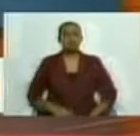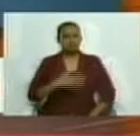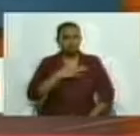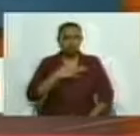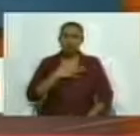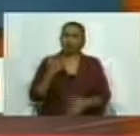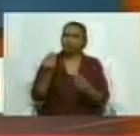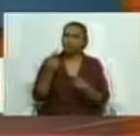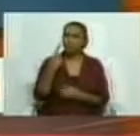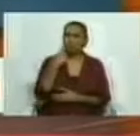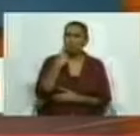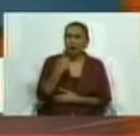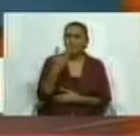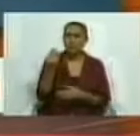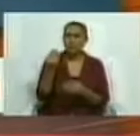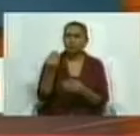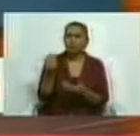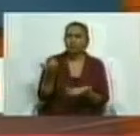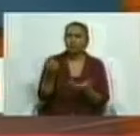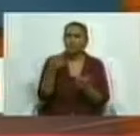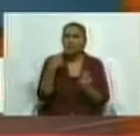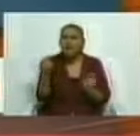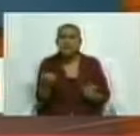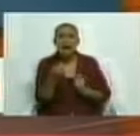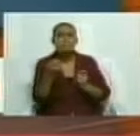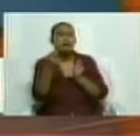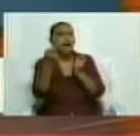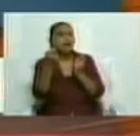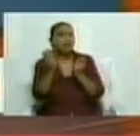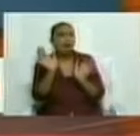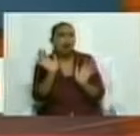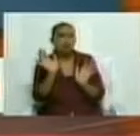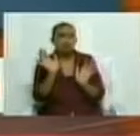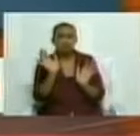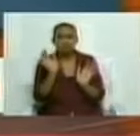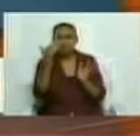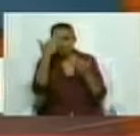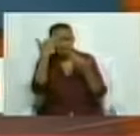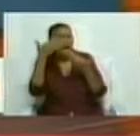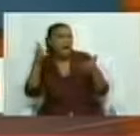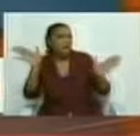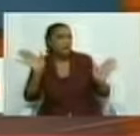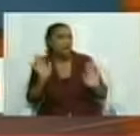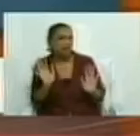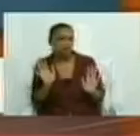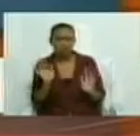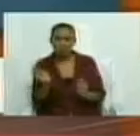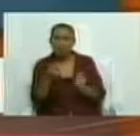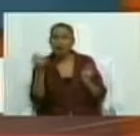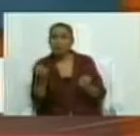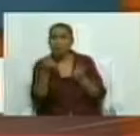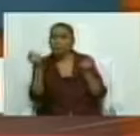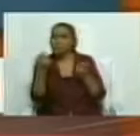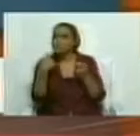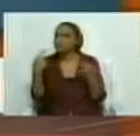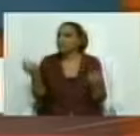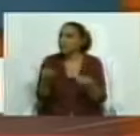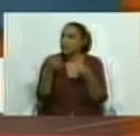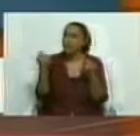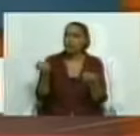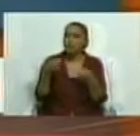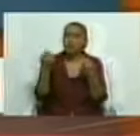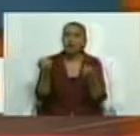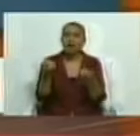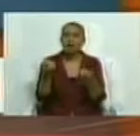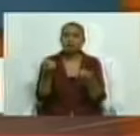una campaña abiertamente teledirigida una campaña